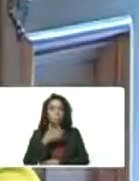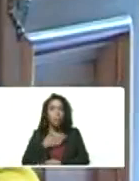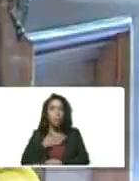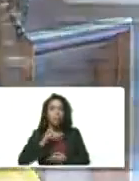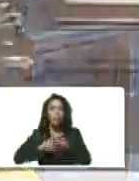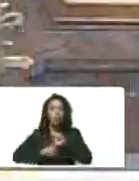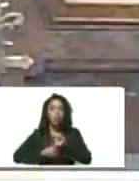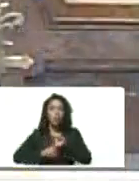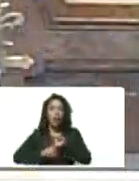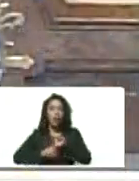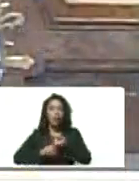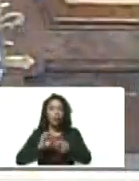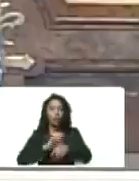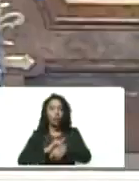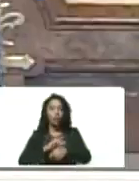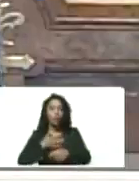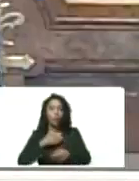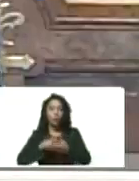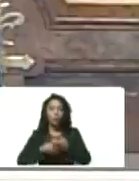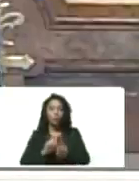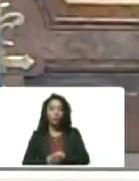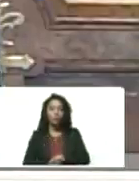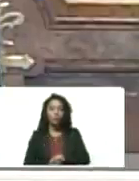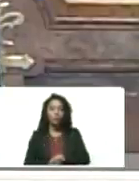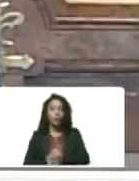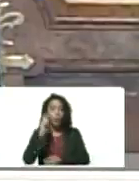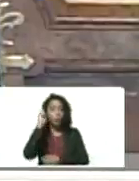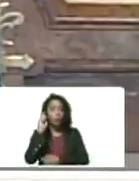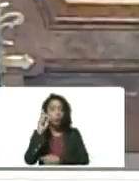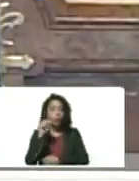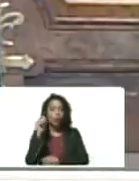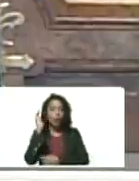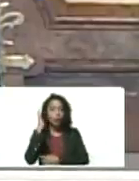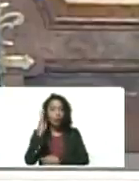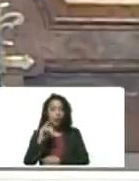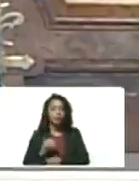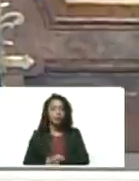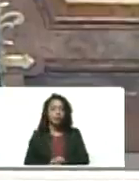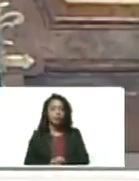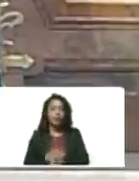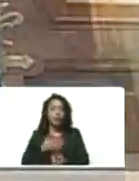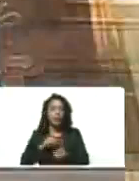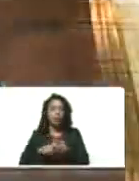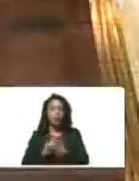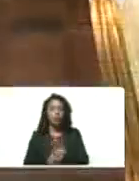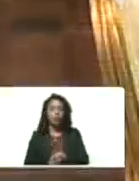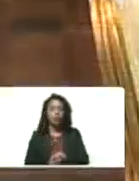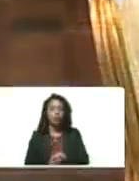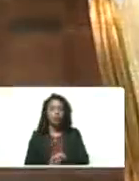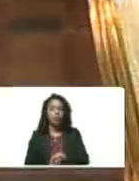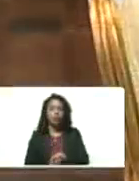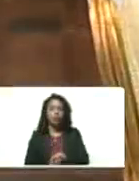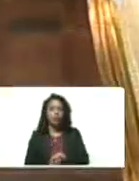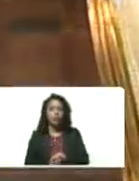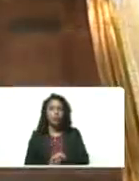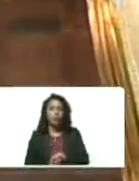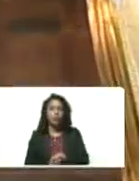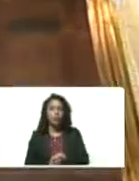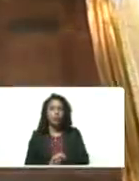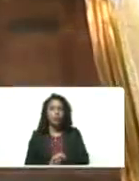doctora y diputada si las flores de maduro la